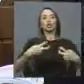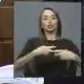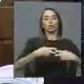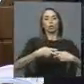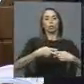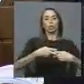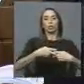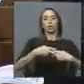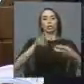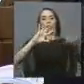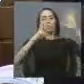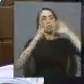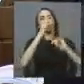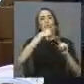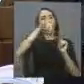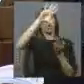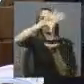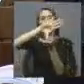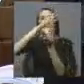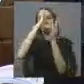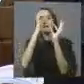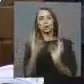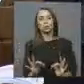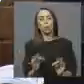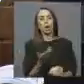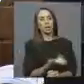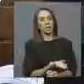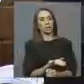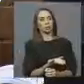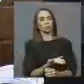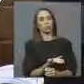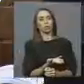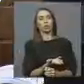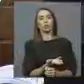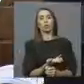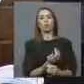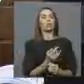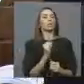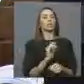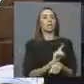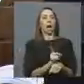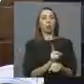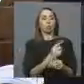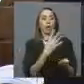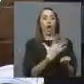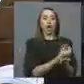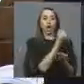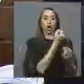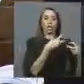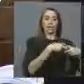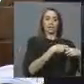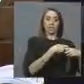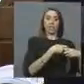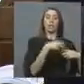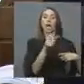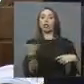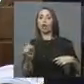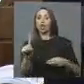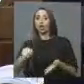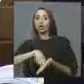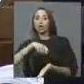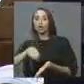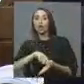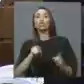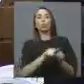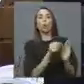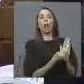contrapartida en el mundo señor Presidente este tipo de situaciones que suele extender automáticamente a los no sindicalizados los beneficios